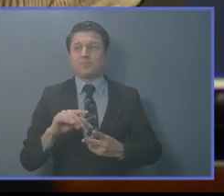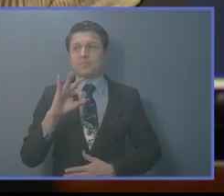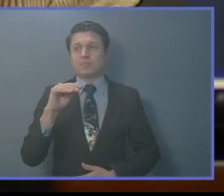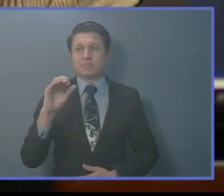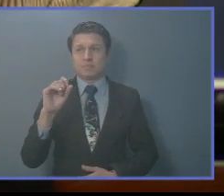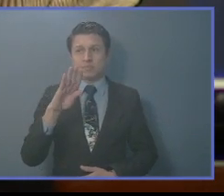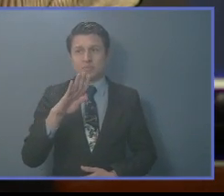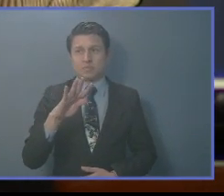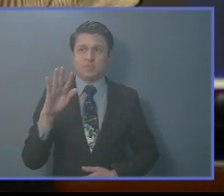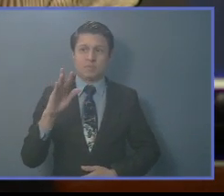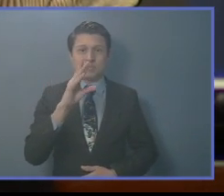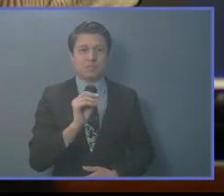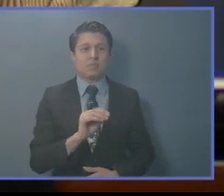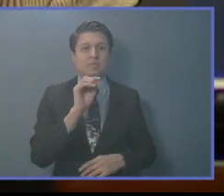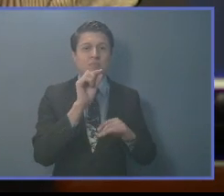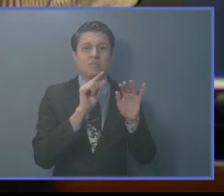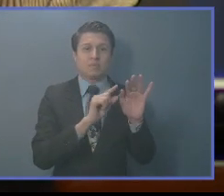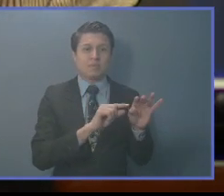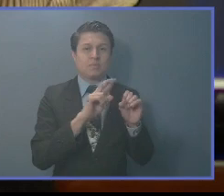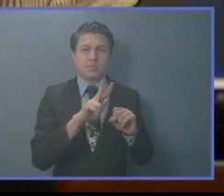día 73